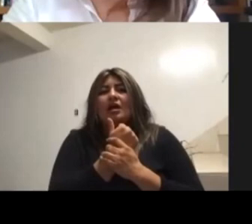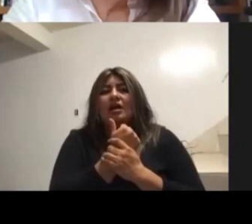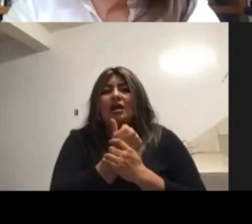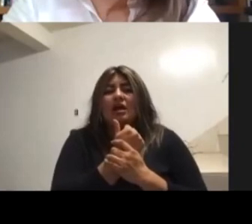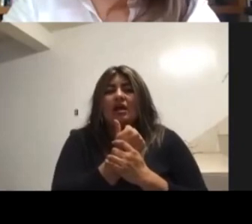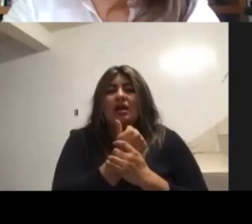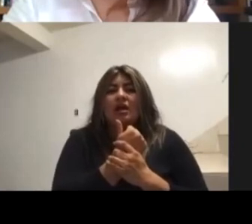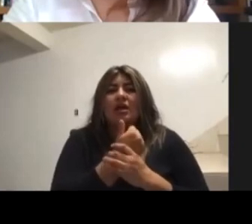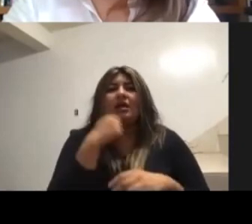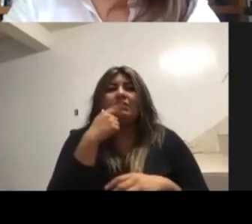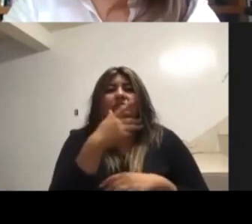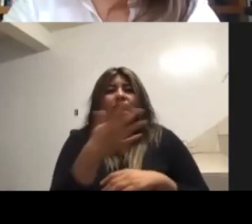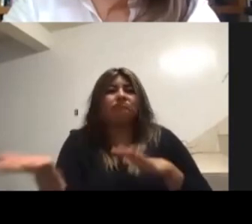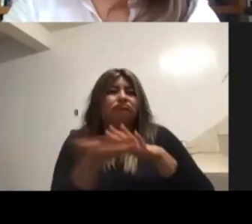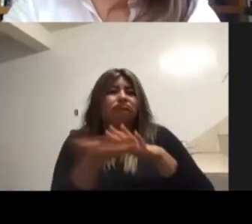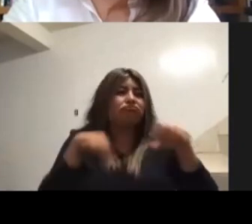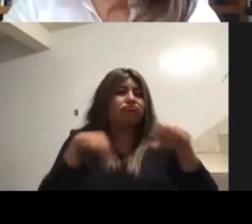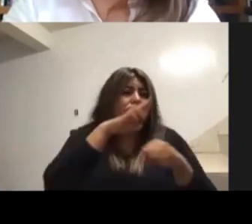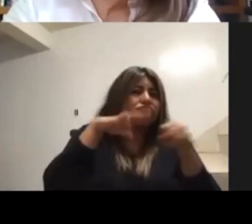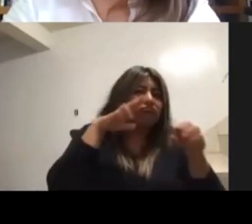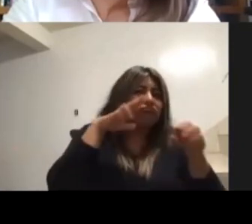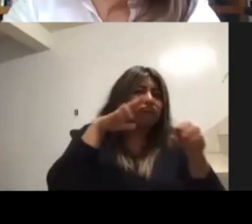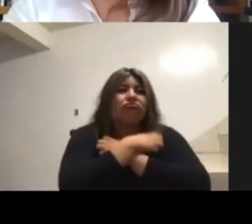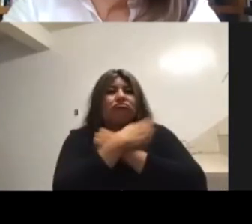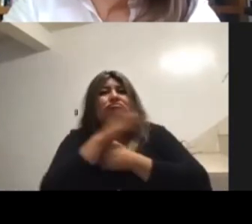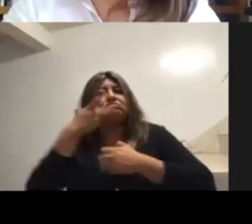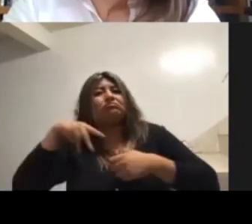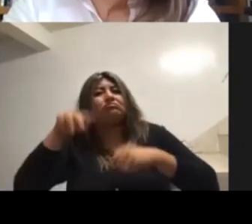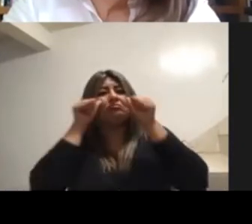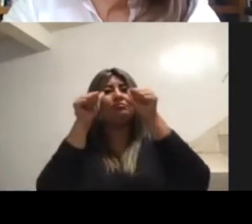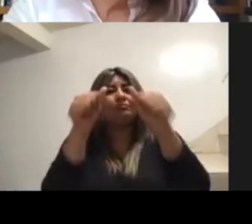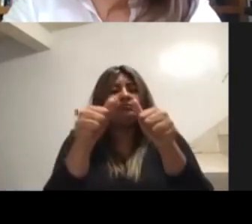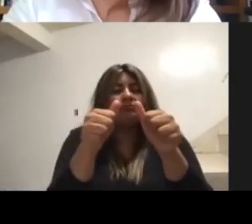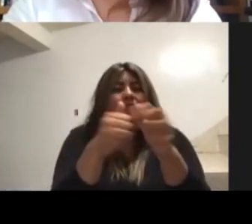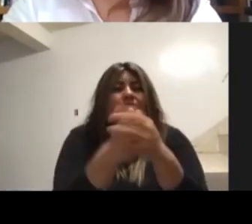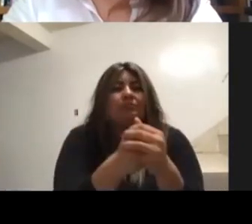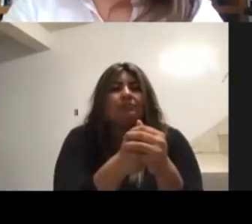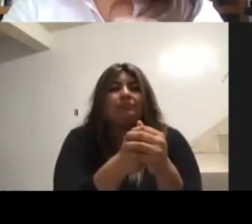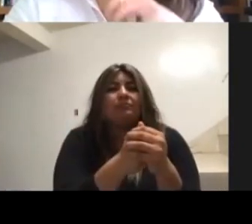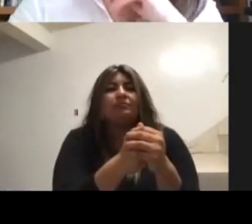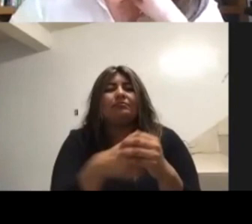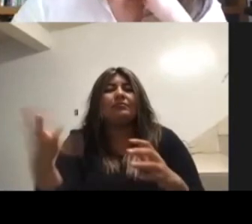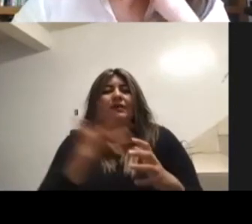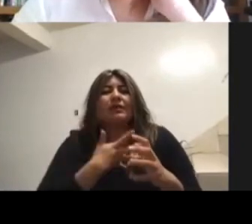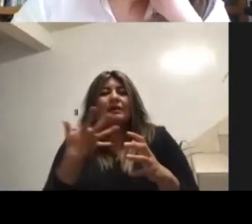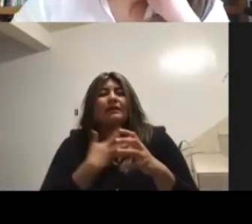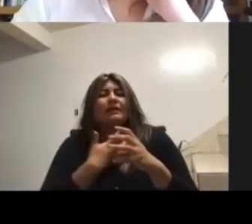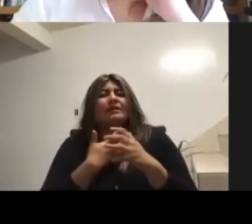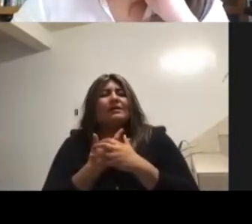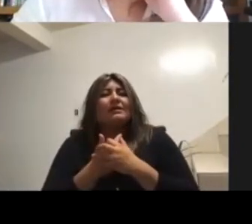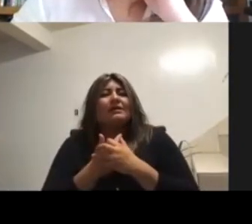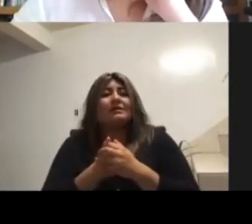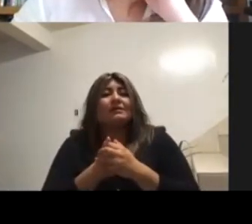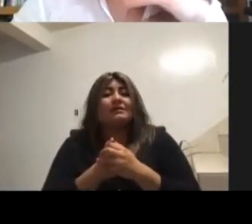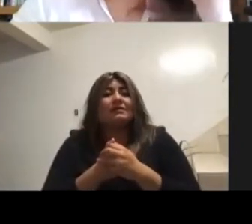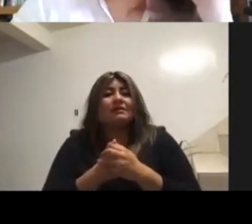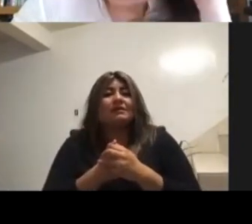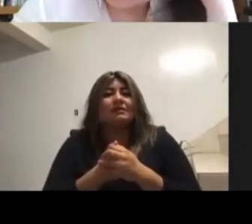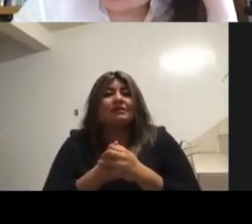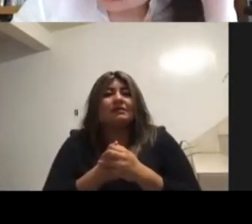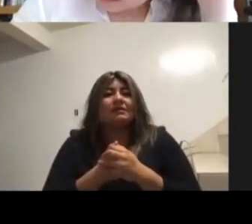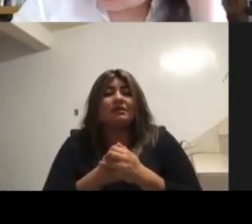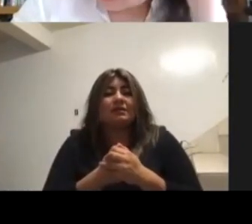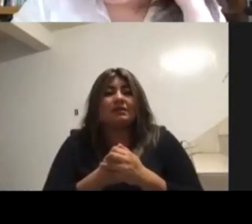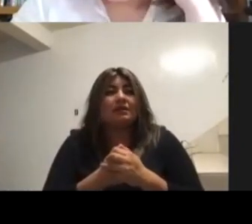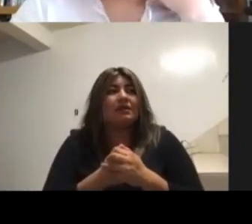en una sola base educativa, pero con atención particular que viene no solamente de especialistas, sino también de una